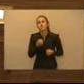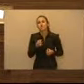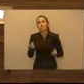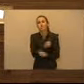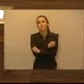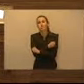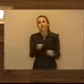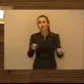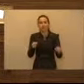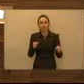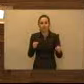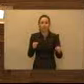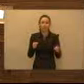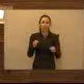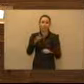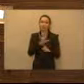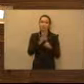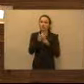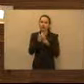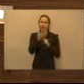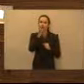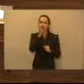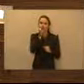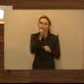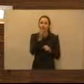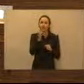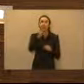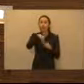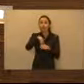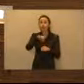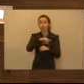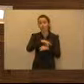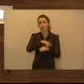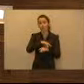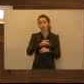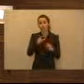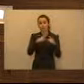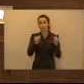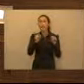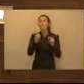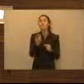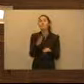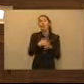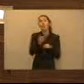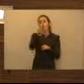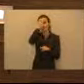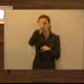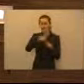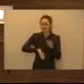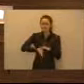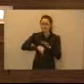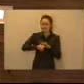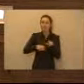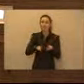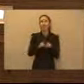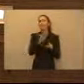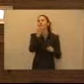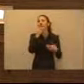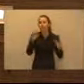situación en el sistema sanitario asturiano, de tal forma que, por poner un ejemplo, para una de las patologías más prevalentes, como podría ser